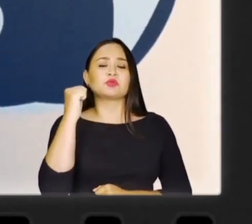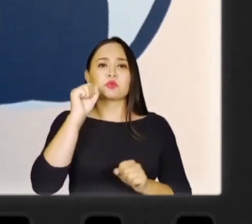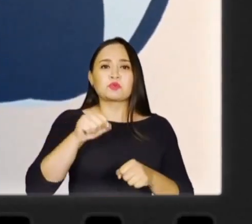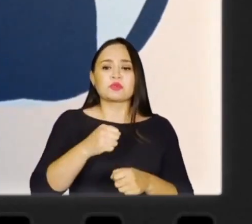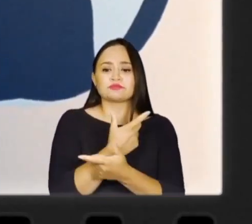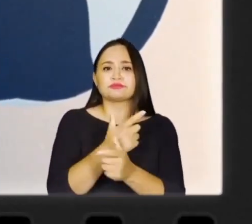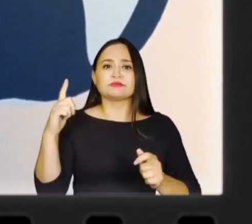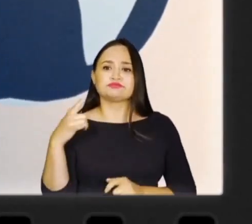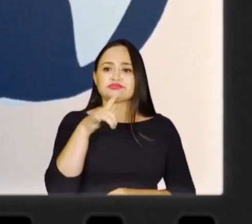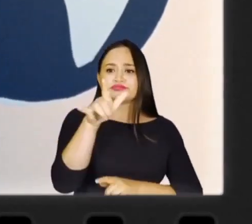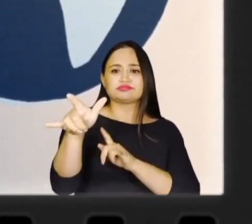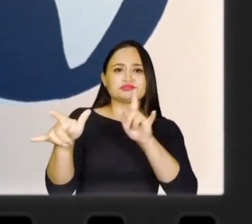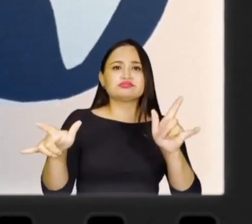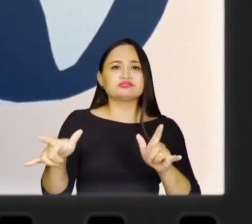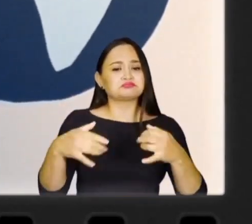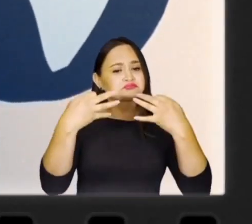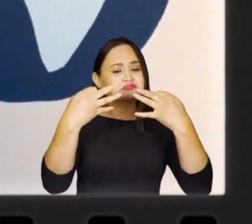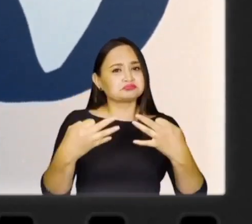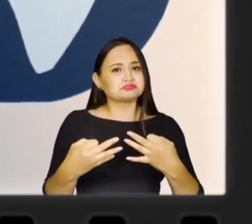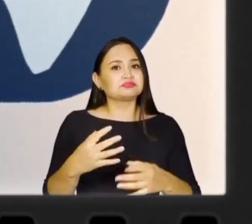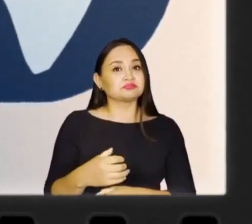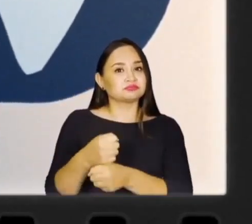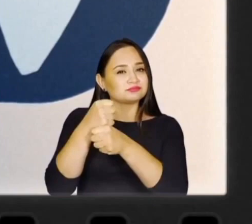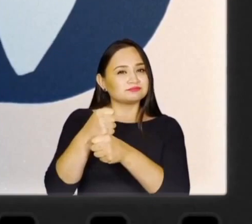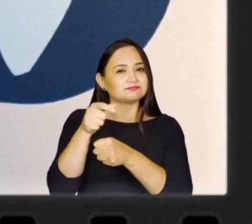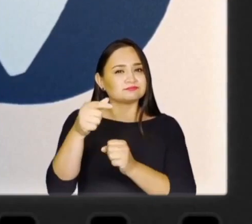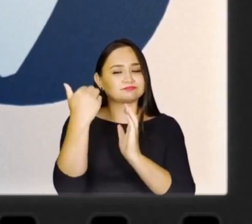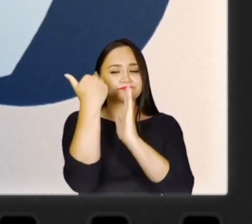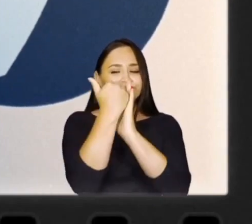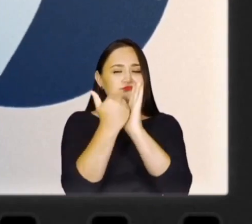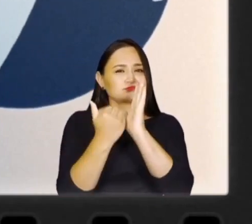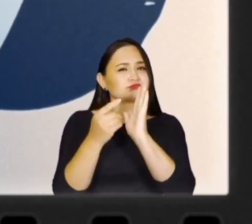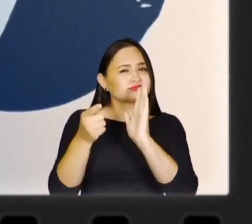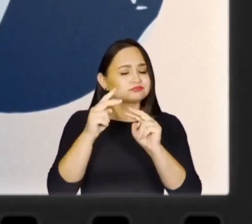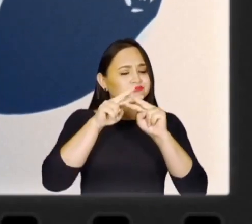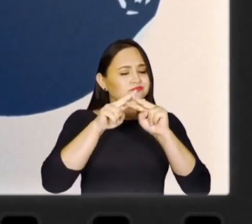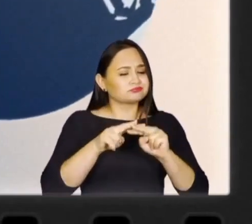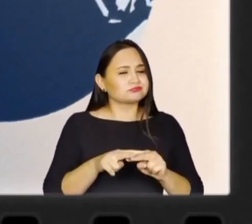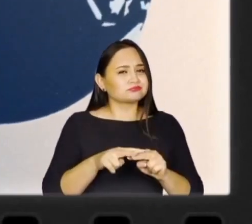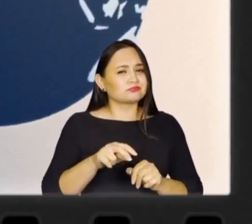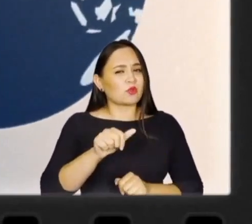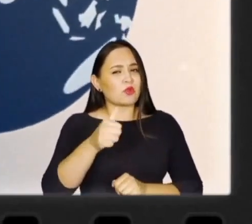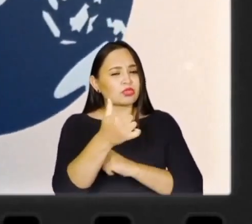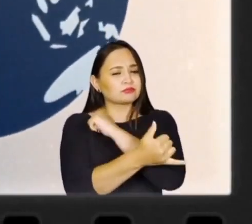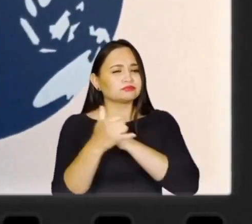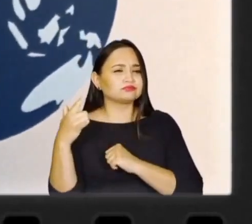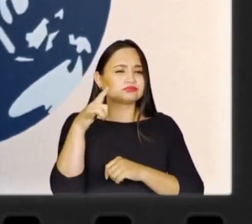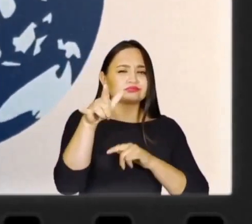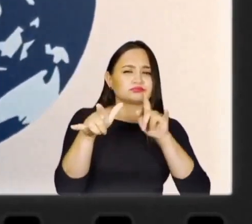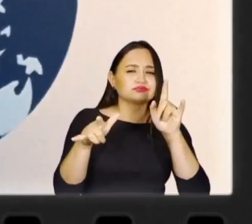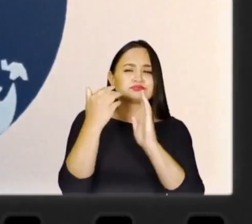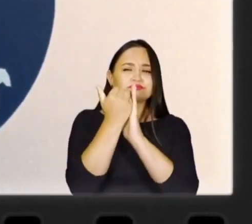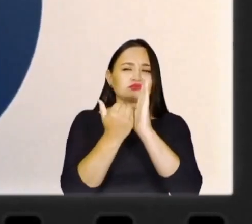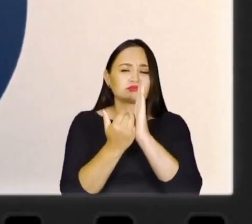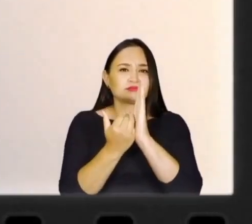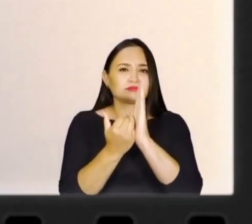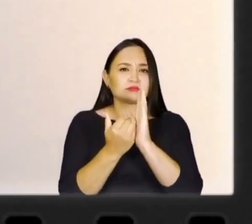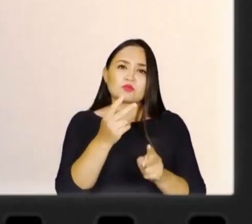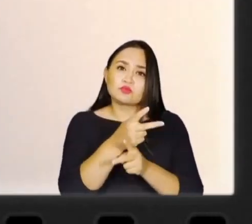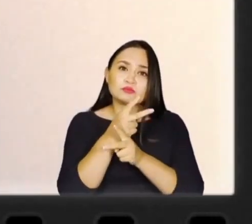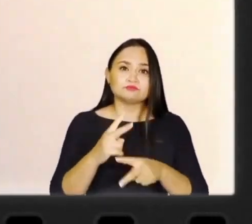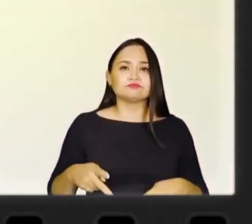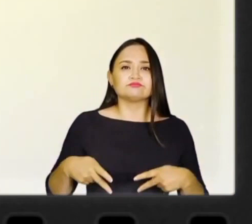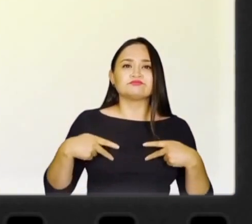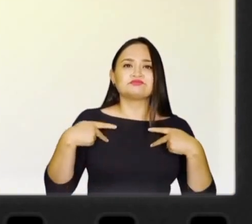Recuerda, tienes derecho a movilizarte de manera libre, digna y segura. Analiza los requisitos que cada país exige antes de